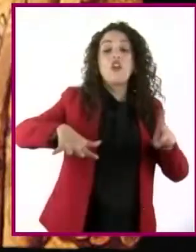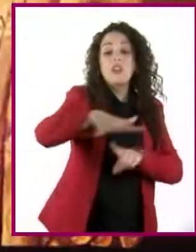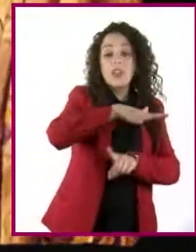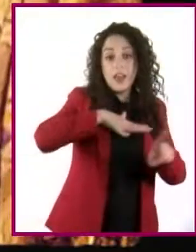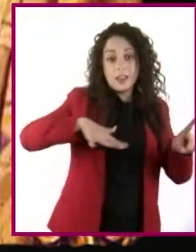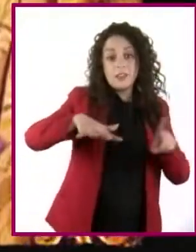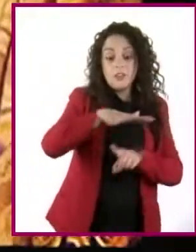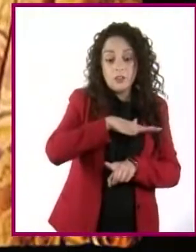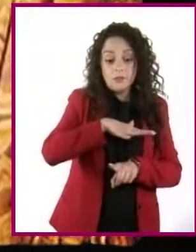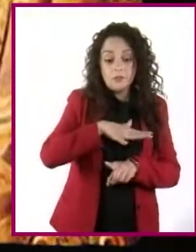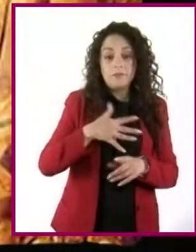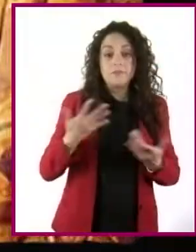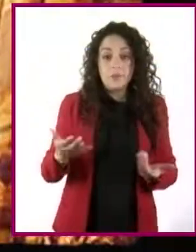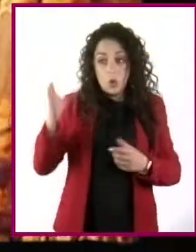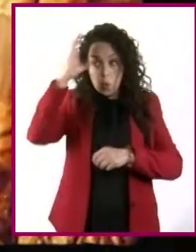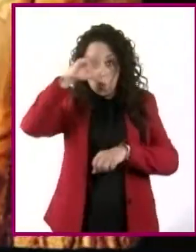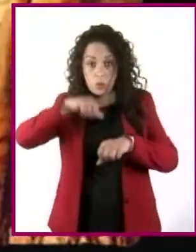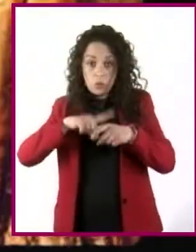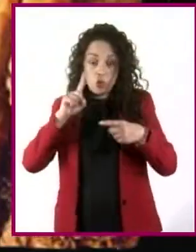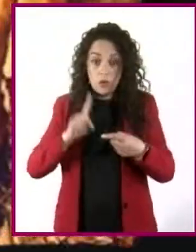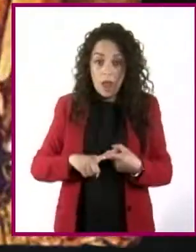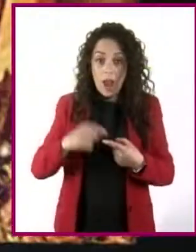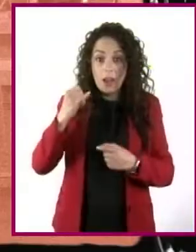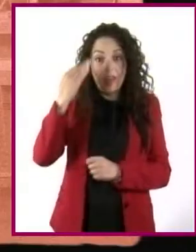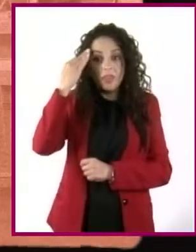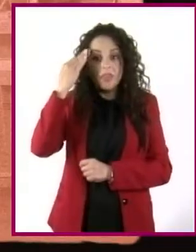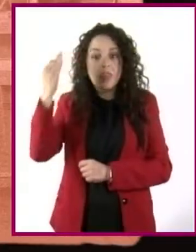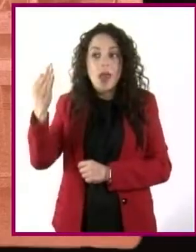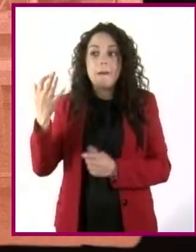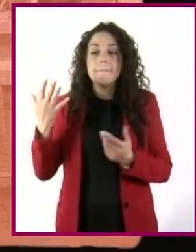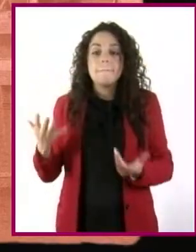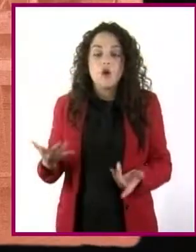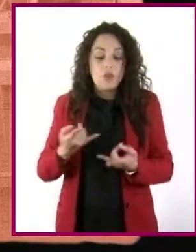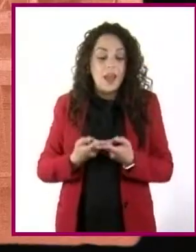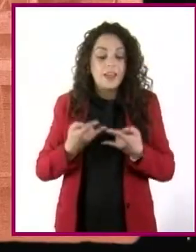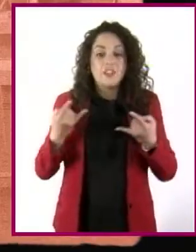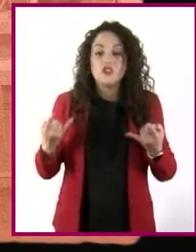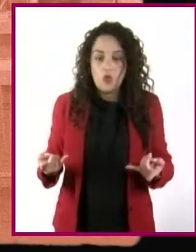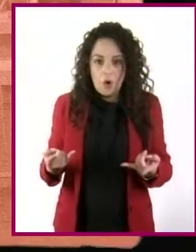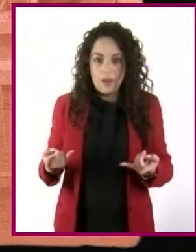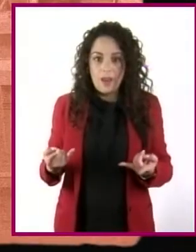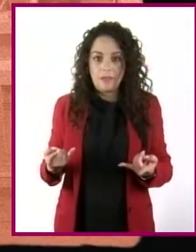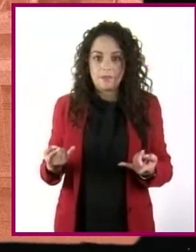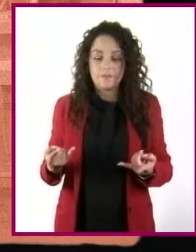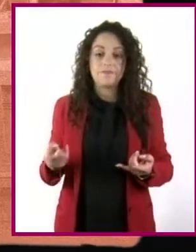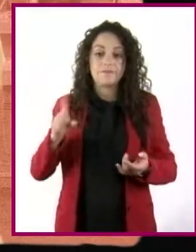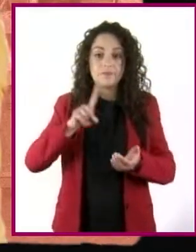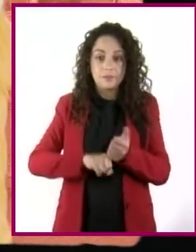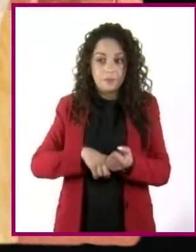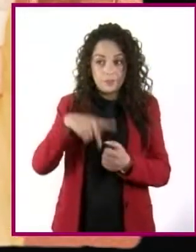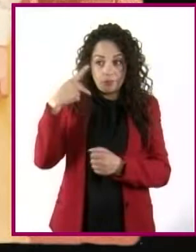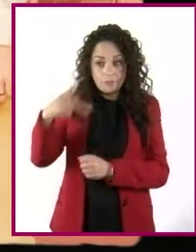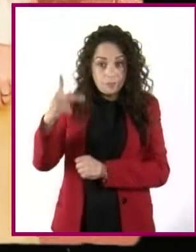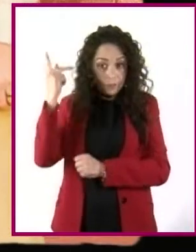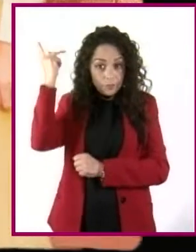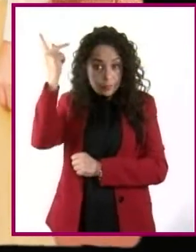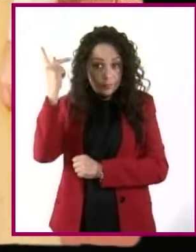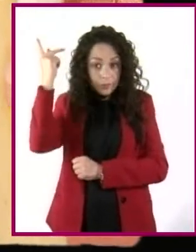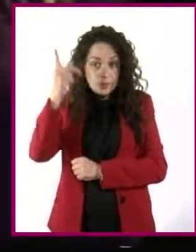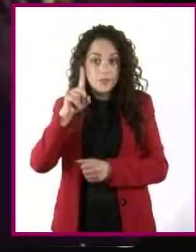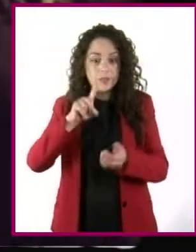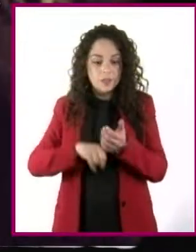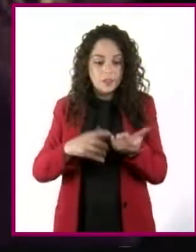decir, el entorno cultural y momento histórico. Expone desde el campo de la psiquiatría la tesis